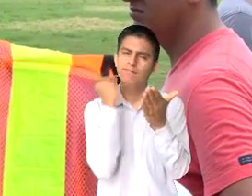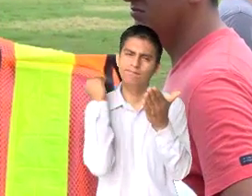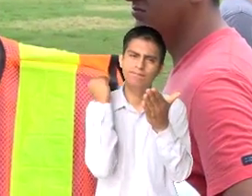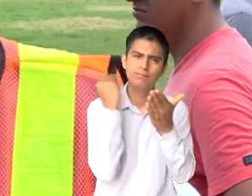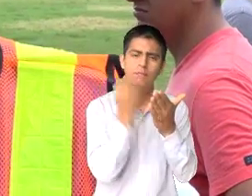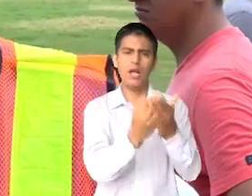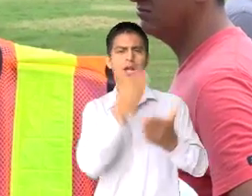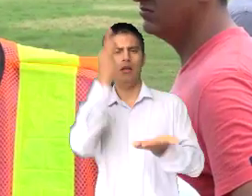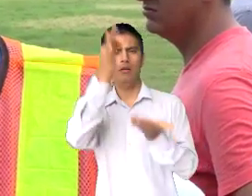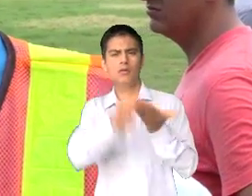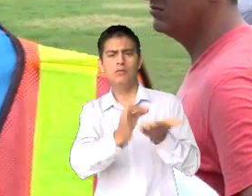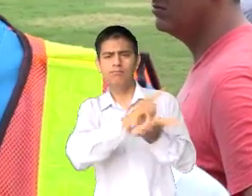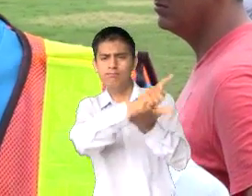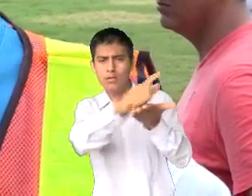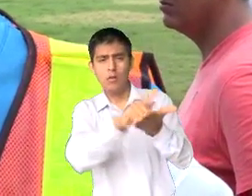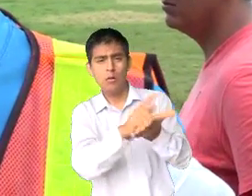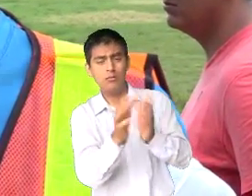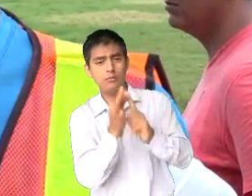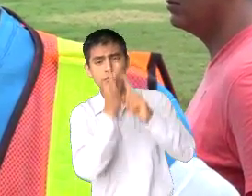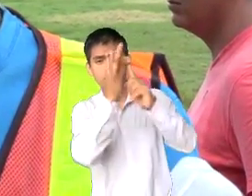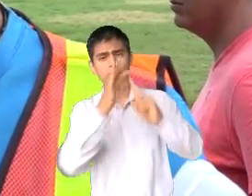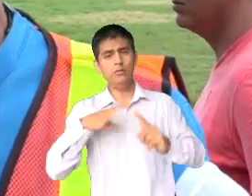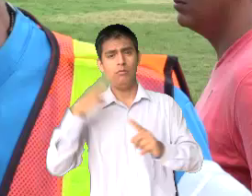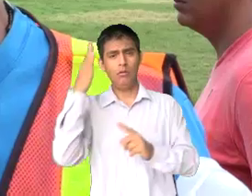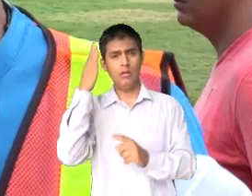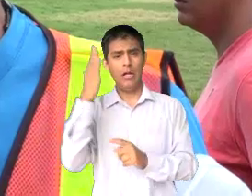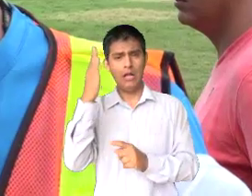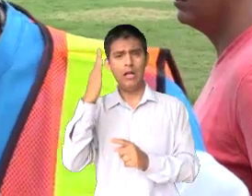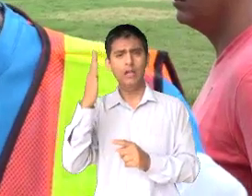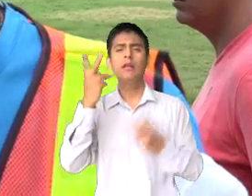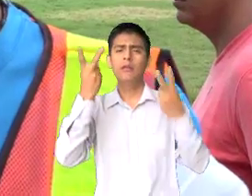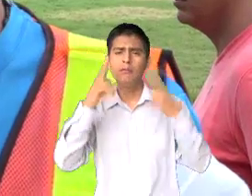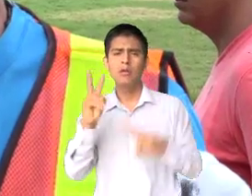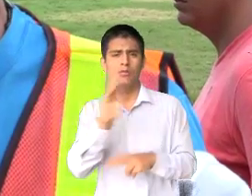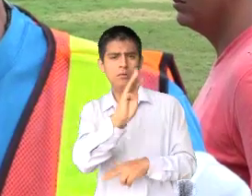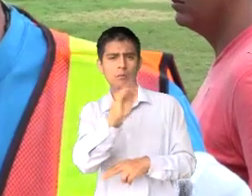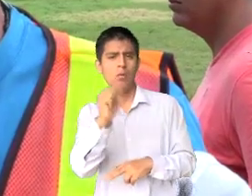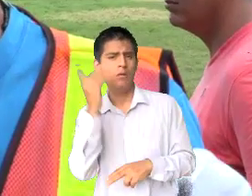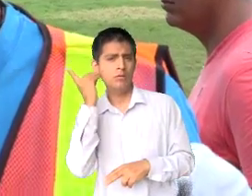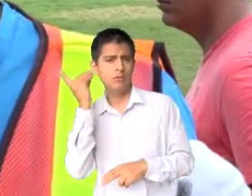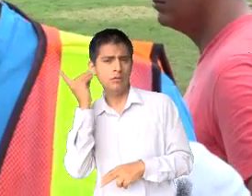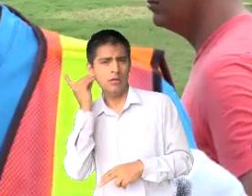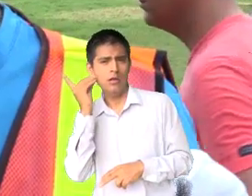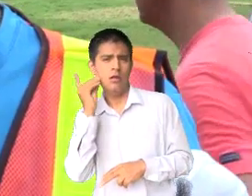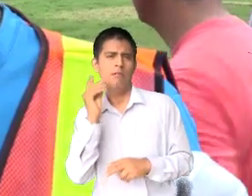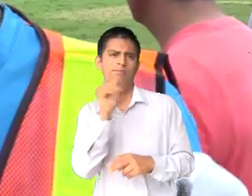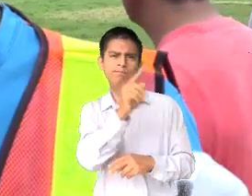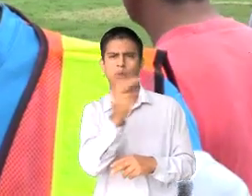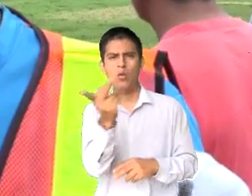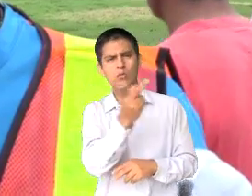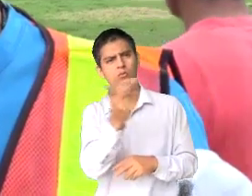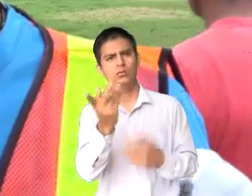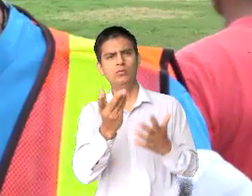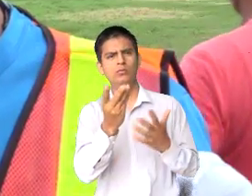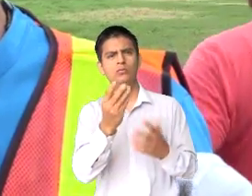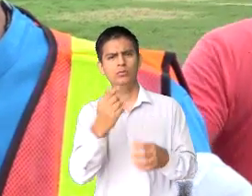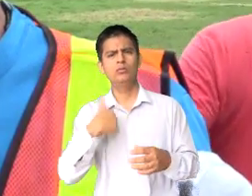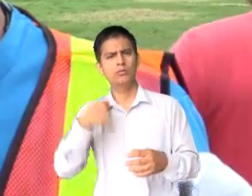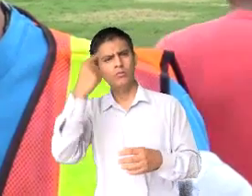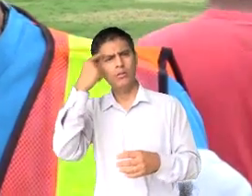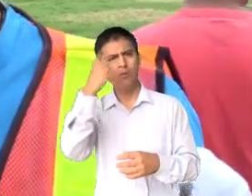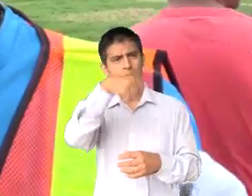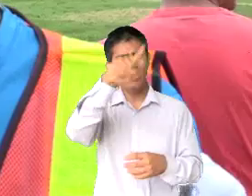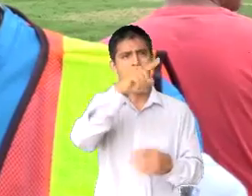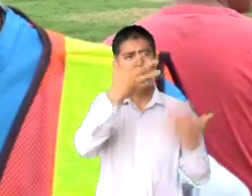hacia el cantón Lago Agrio, especialmente al señor alcalde, a la primerísima dama de ese cantón. Yo pienso que pueden llegar a su cantón y